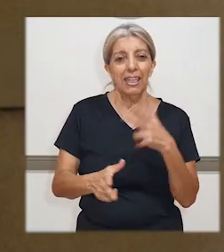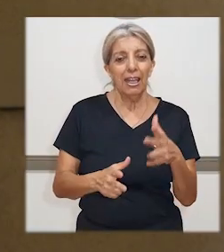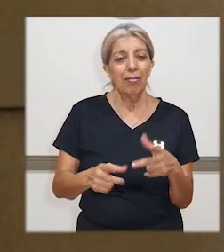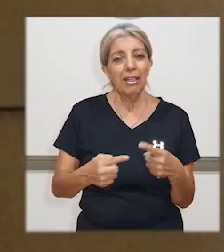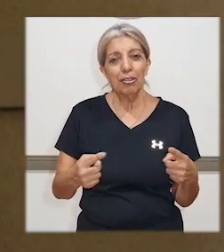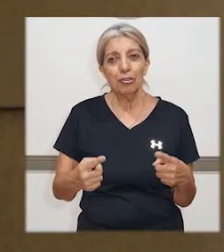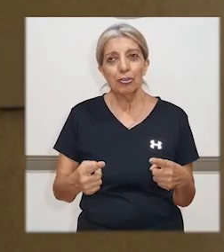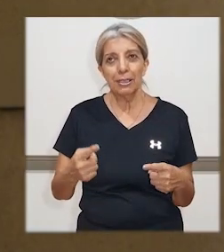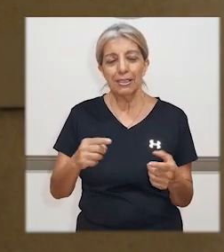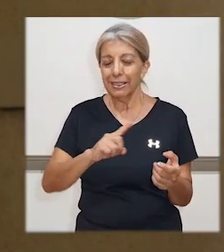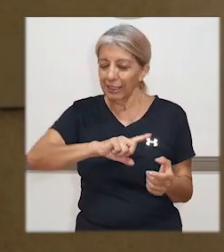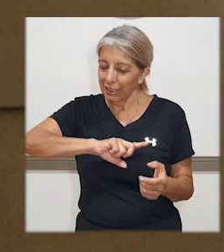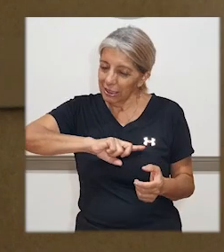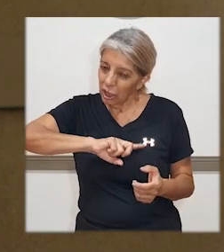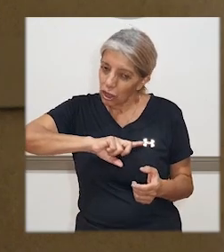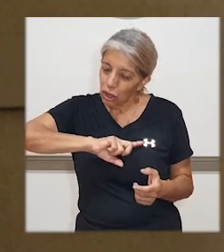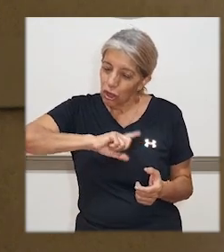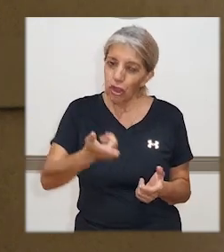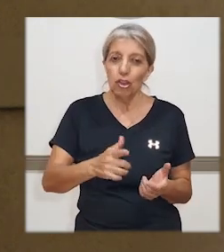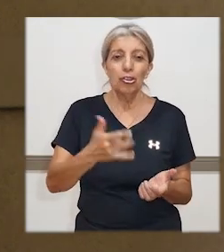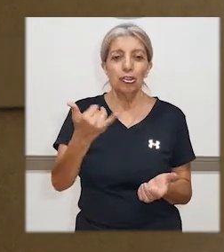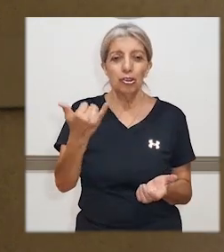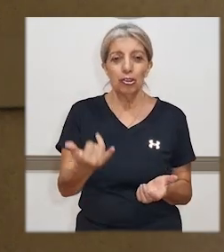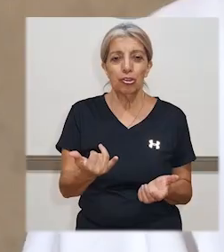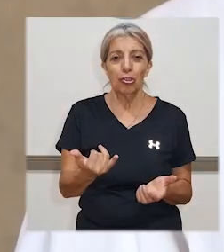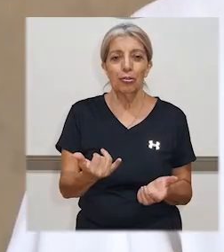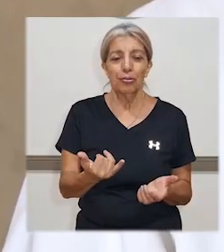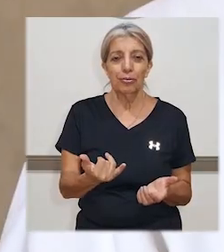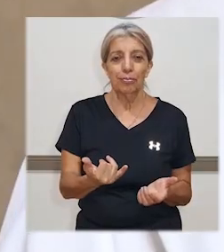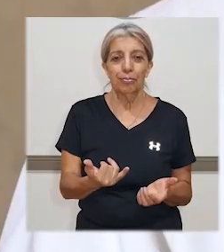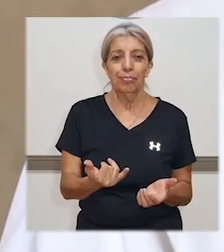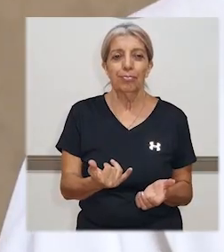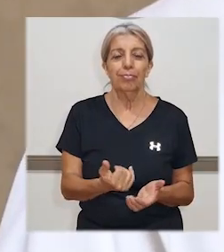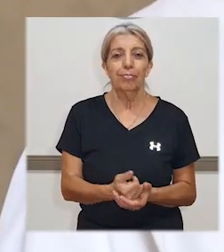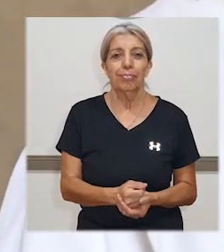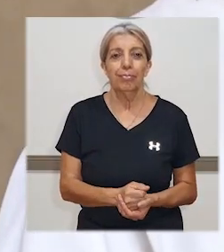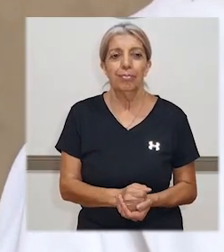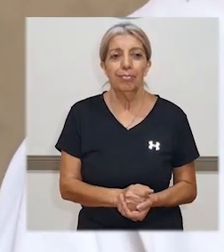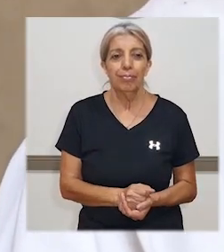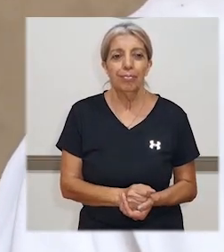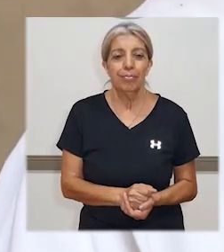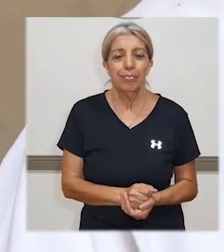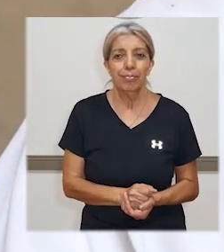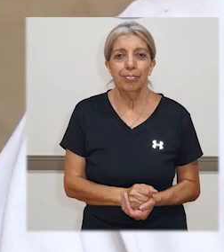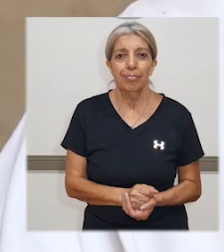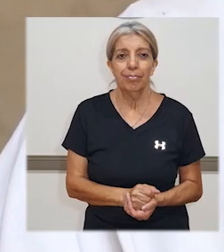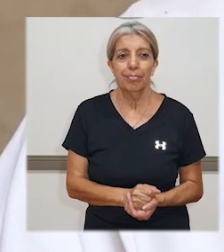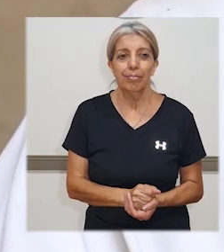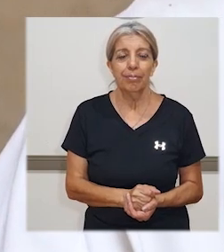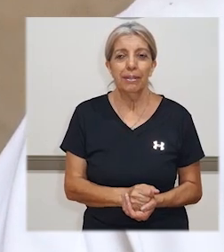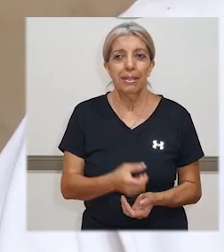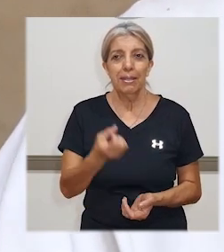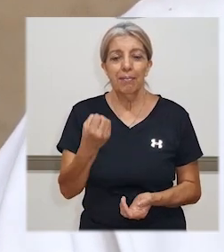palabra, tal vez la gran acción que le preocupa a Jesús es que desfiguran el rostro de misericordia del